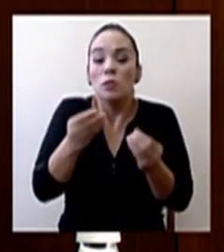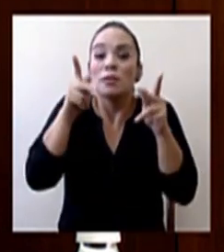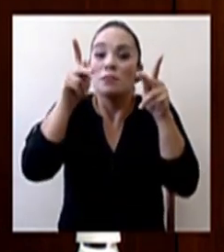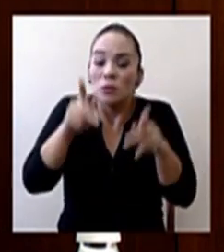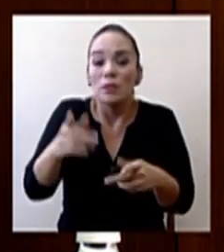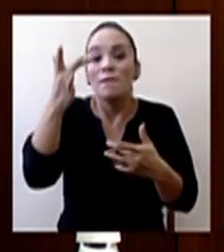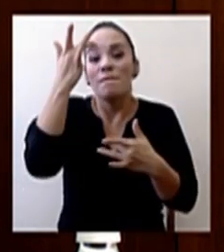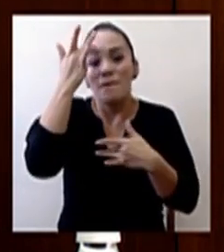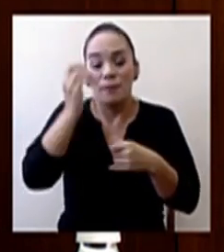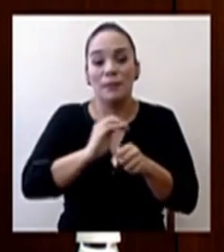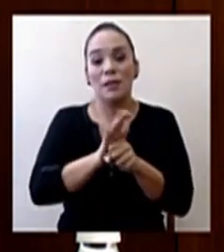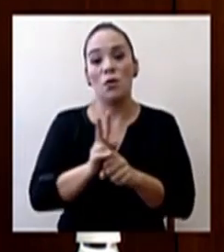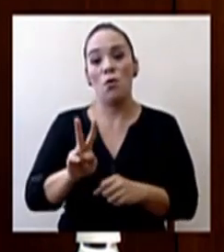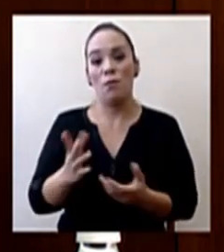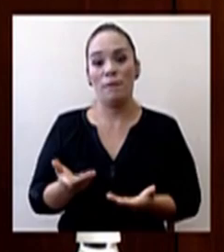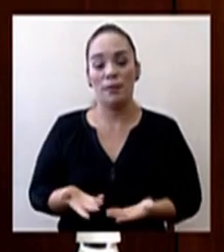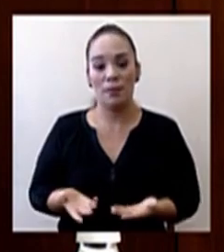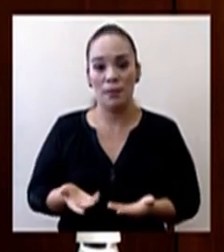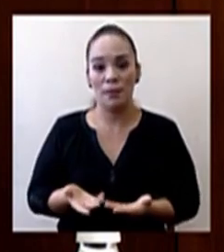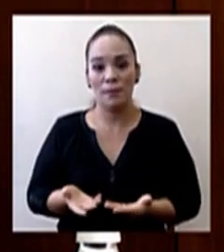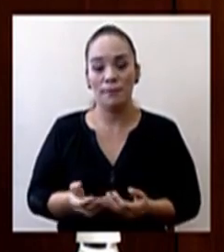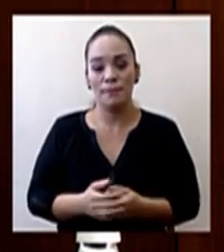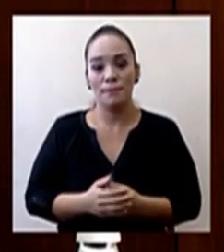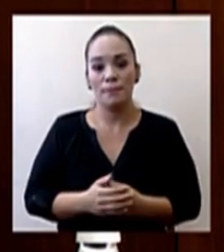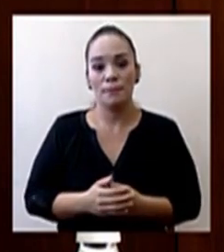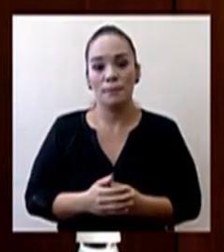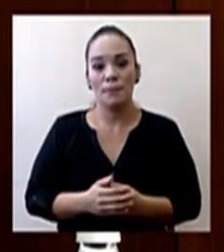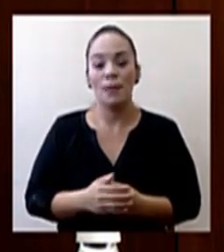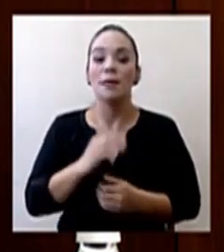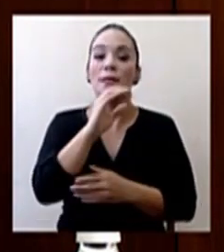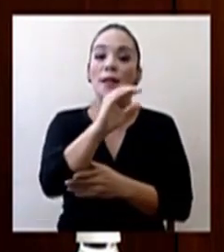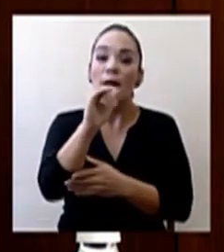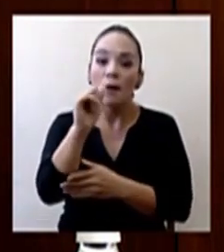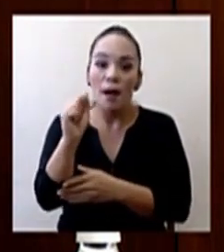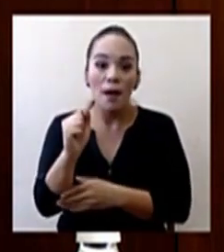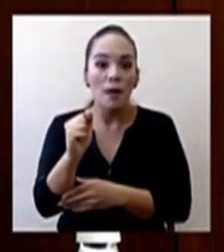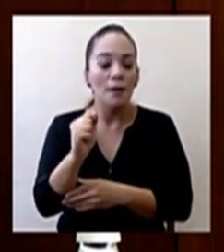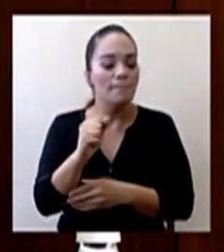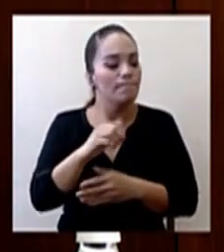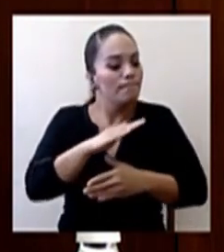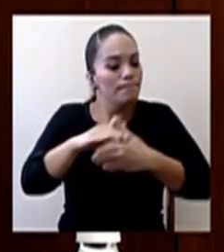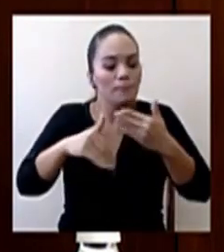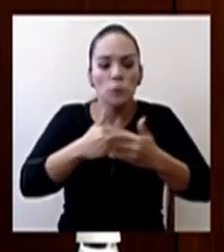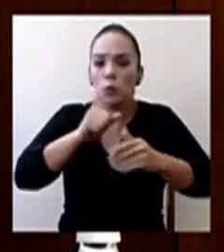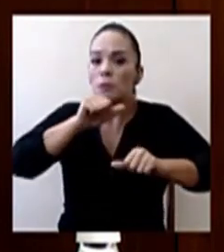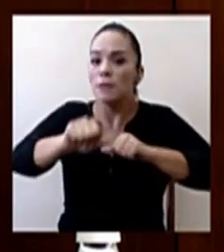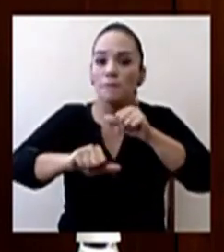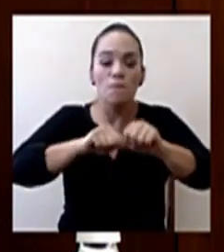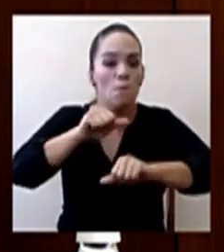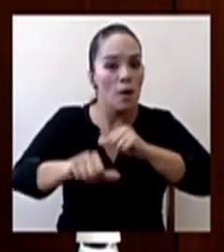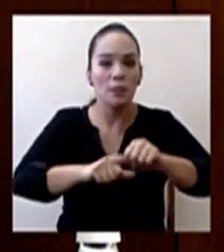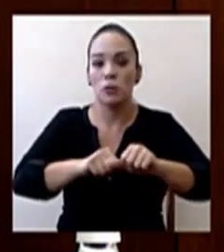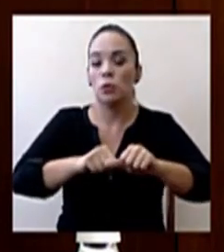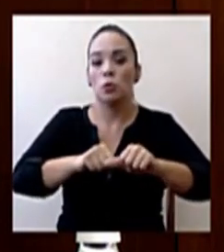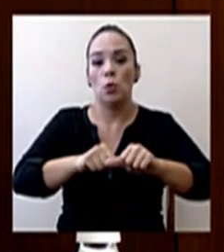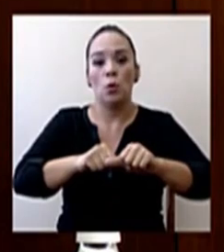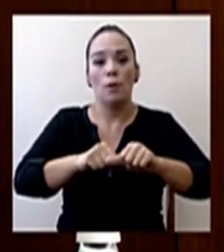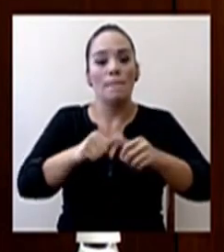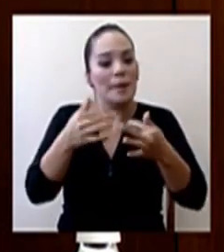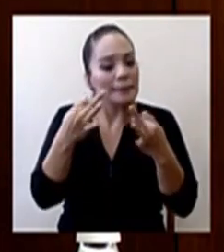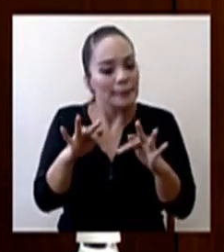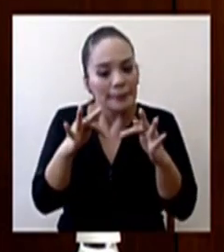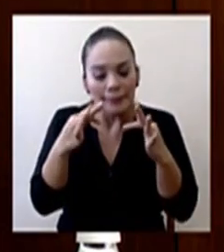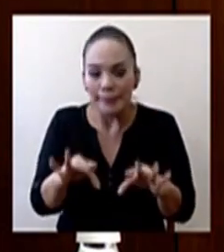pacientes si esa se da. Y entonces, la caja va a hacer todo su esfuerzo por elevar la